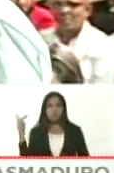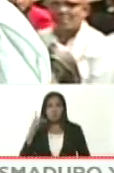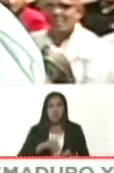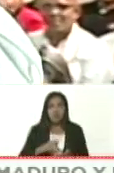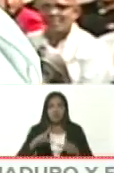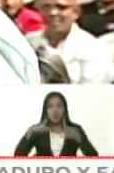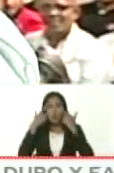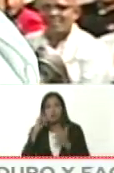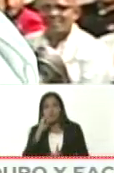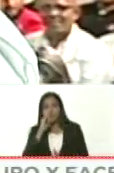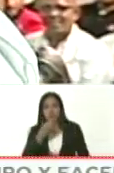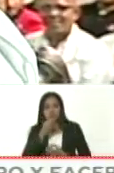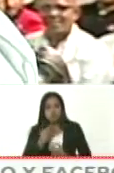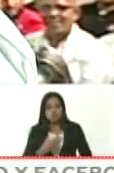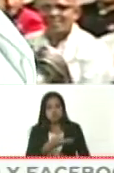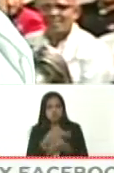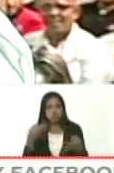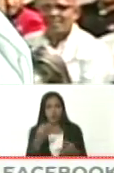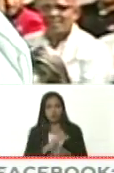buen informe.